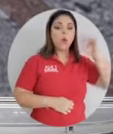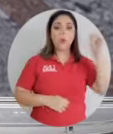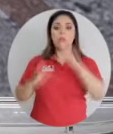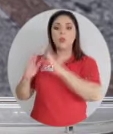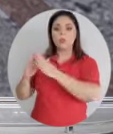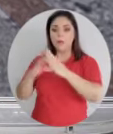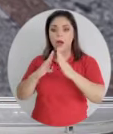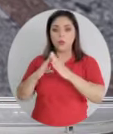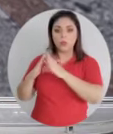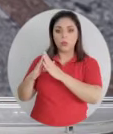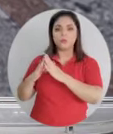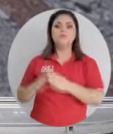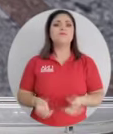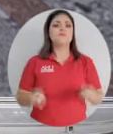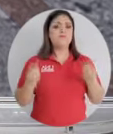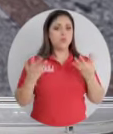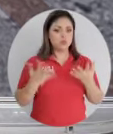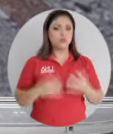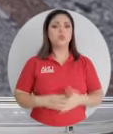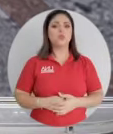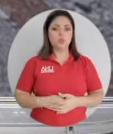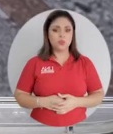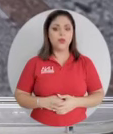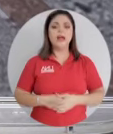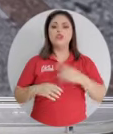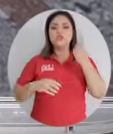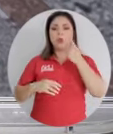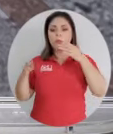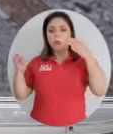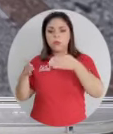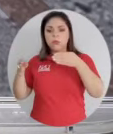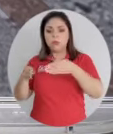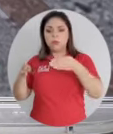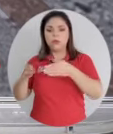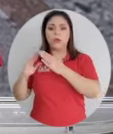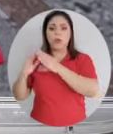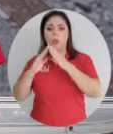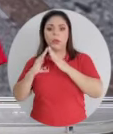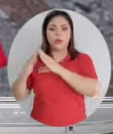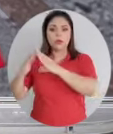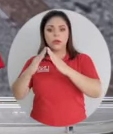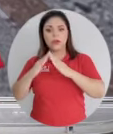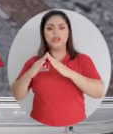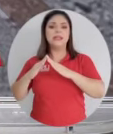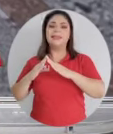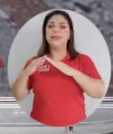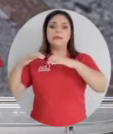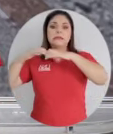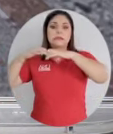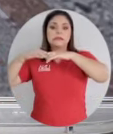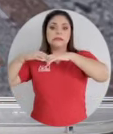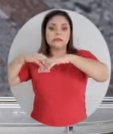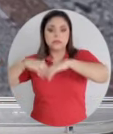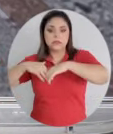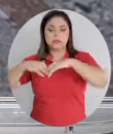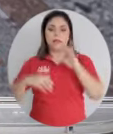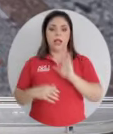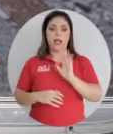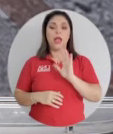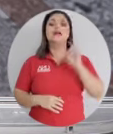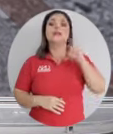Mari. Mucha cosa se concentra en el centro, y más bien estamos haciendo que colapse el centro, ¿verdad? Y